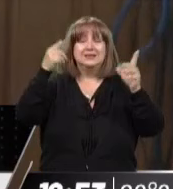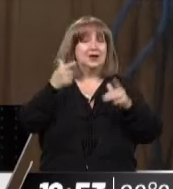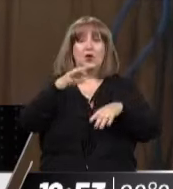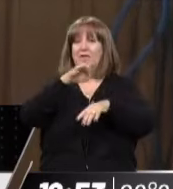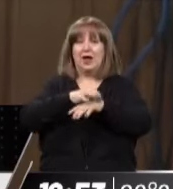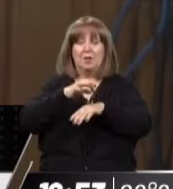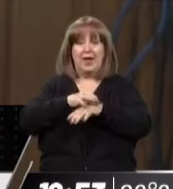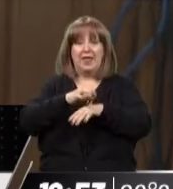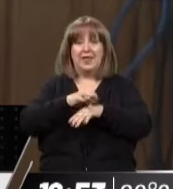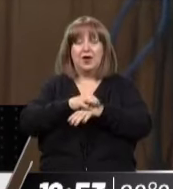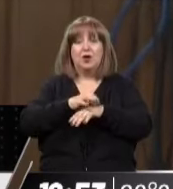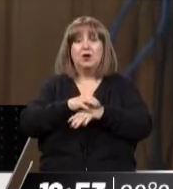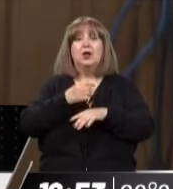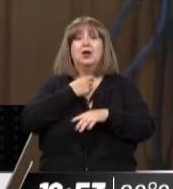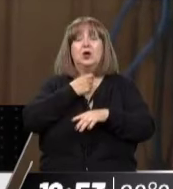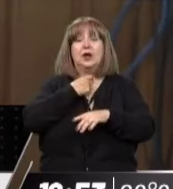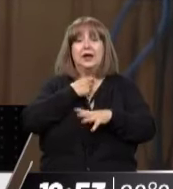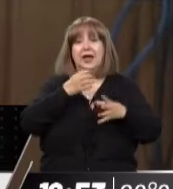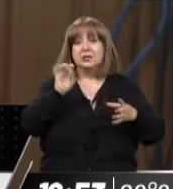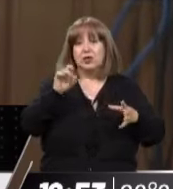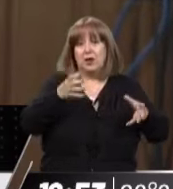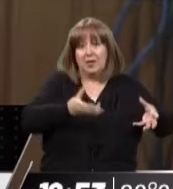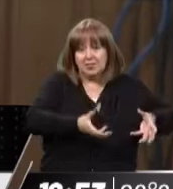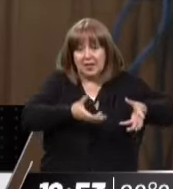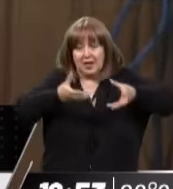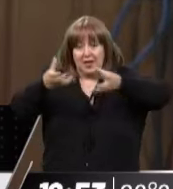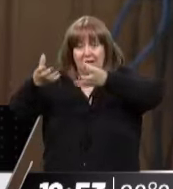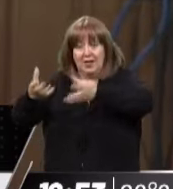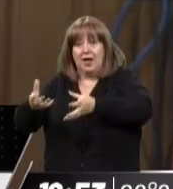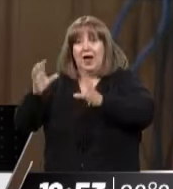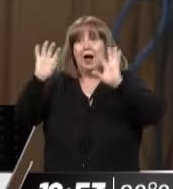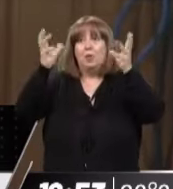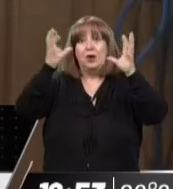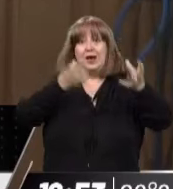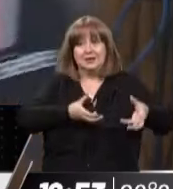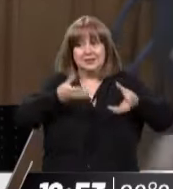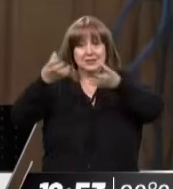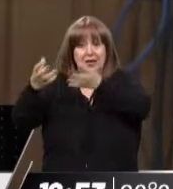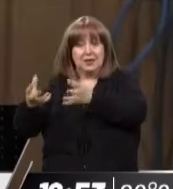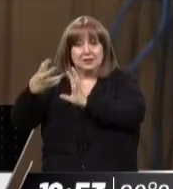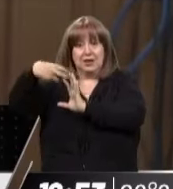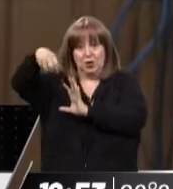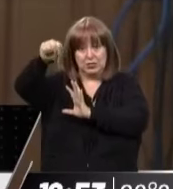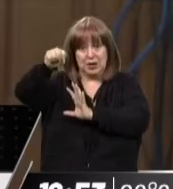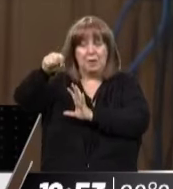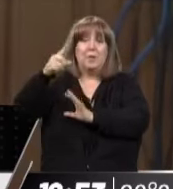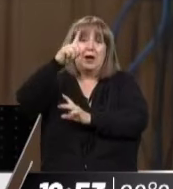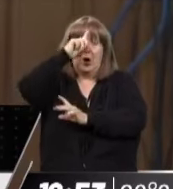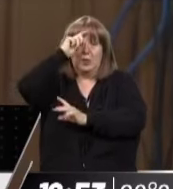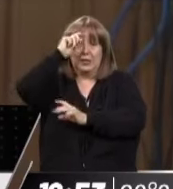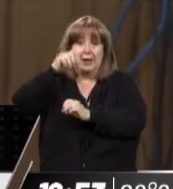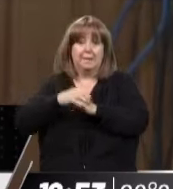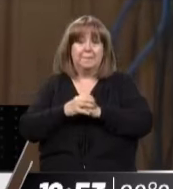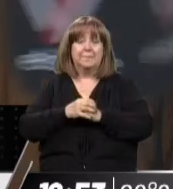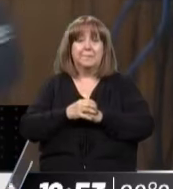era subirlo al móvil de la forma que fuera Sí para trasladar al hospital finalmente